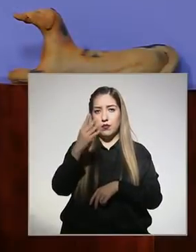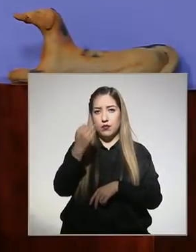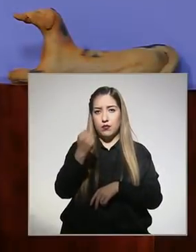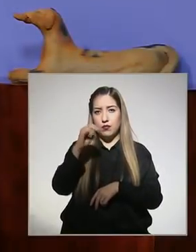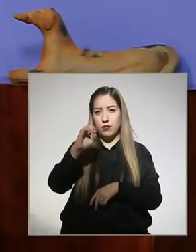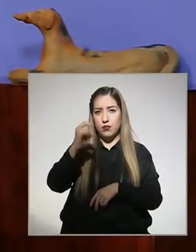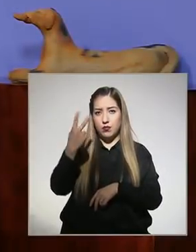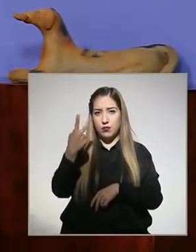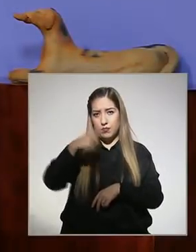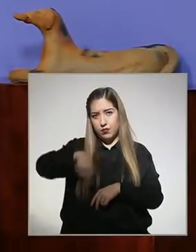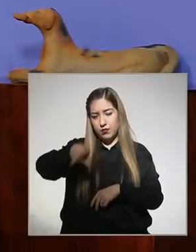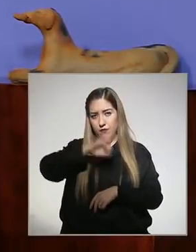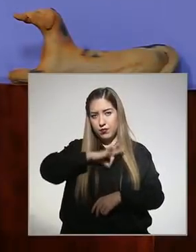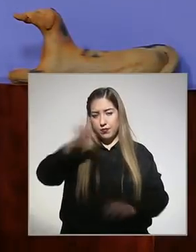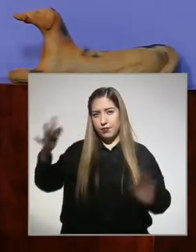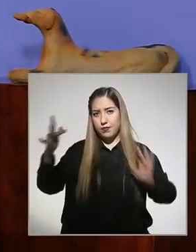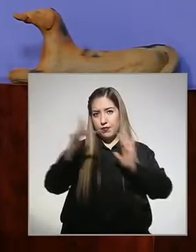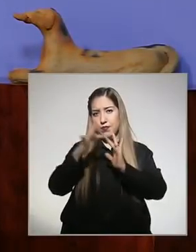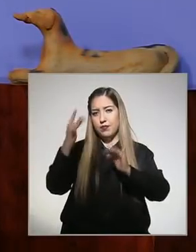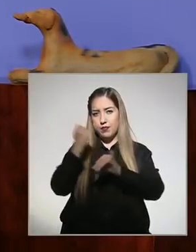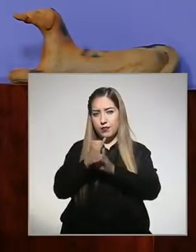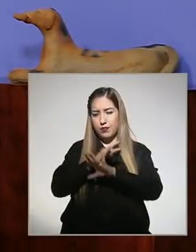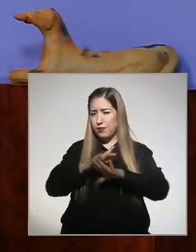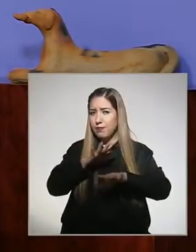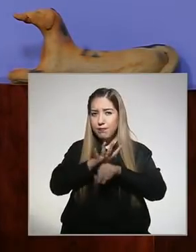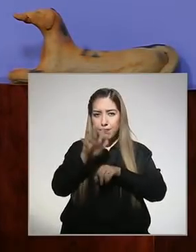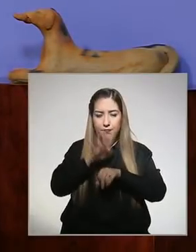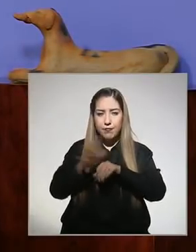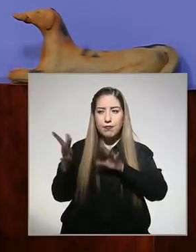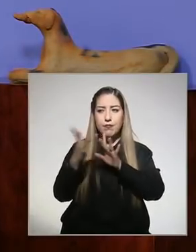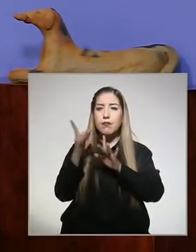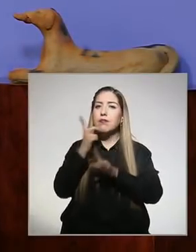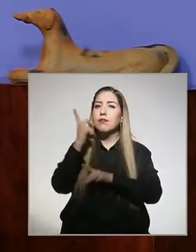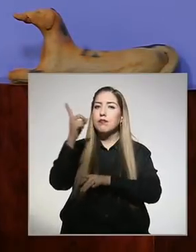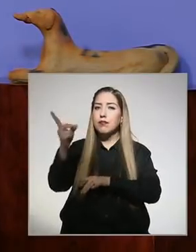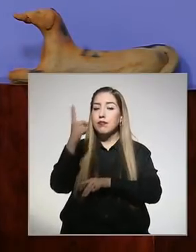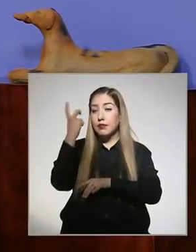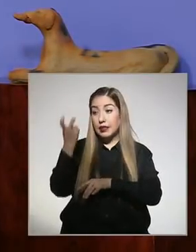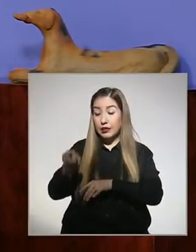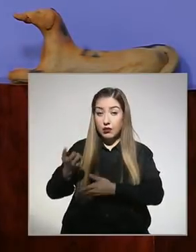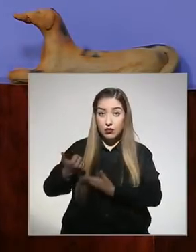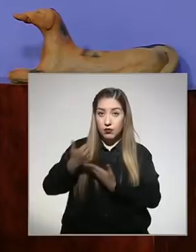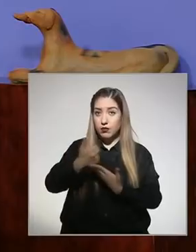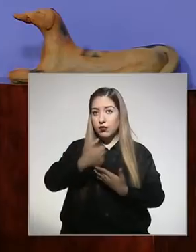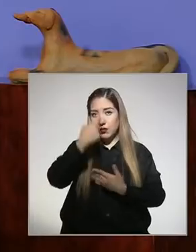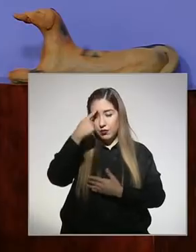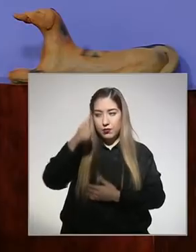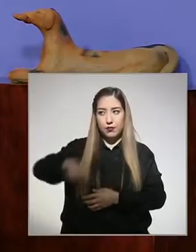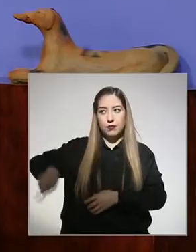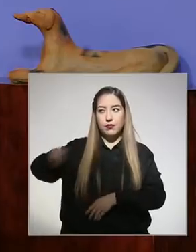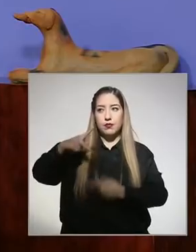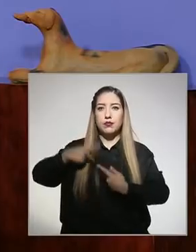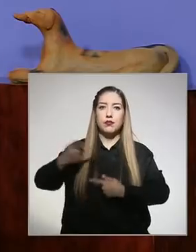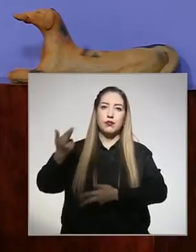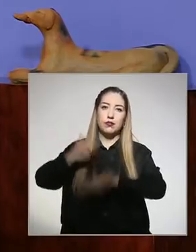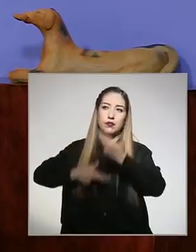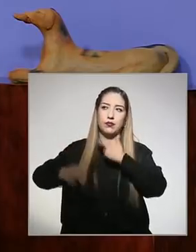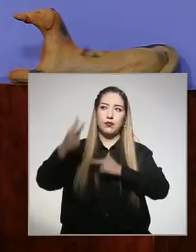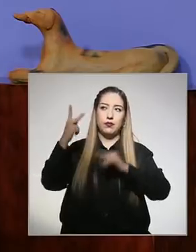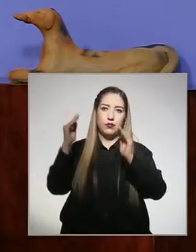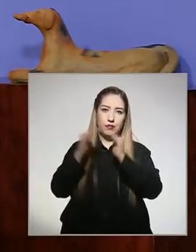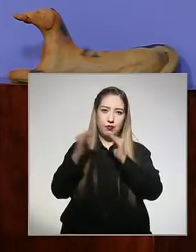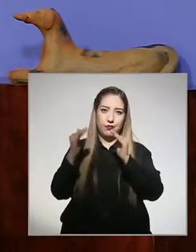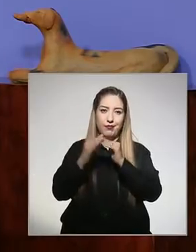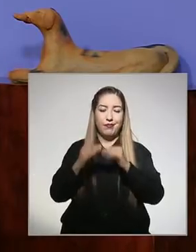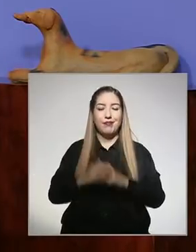5556-747902. Se pueden comunicar para brindar cualquier información que es de gran ayuda para que estas personas puedan volver con su familia.